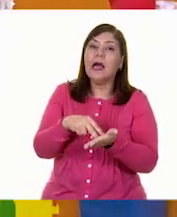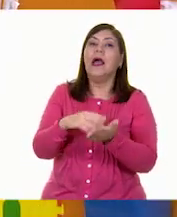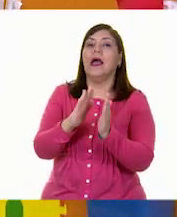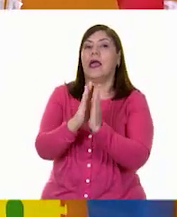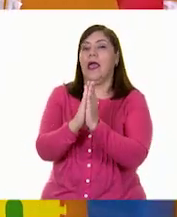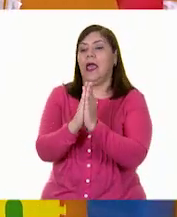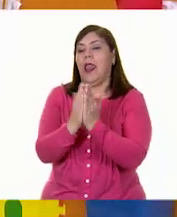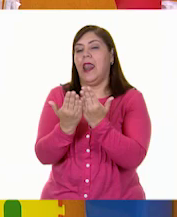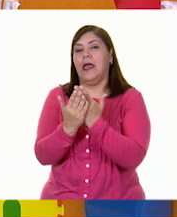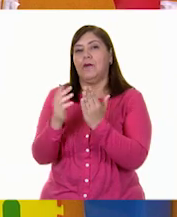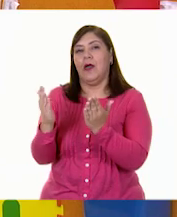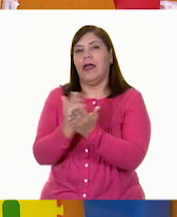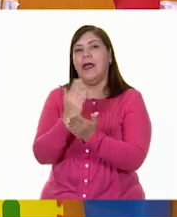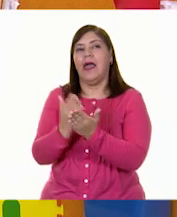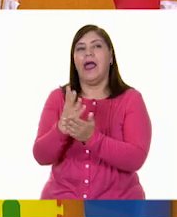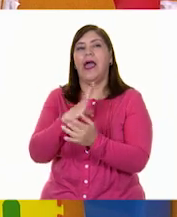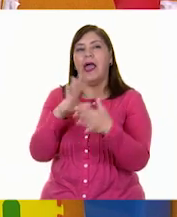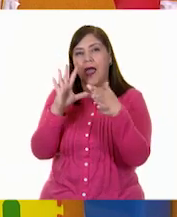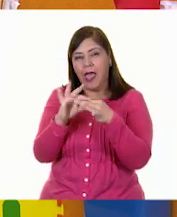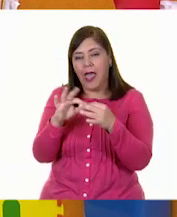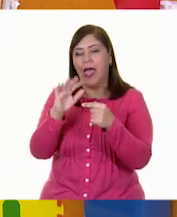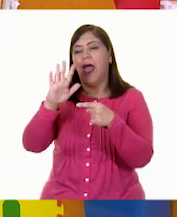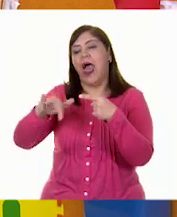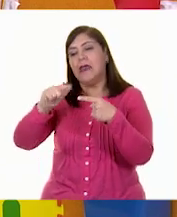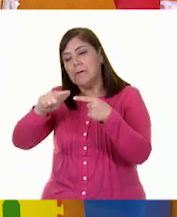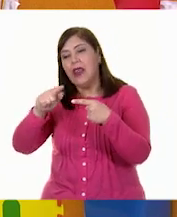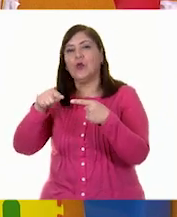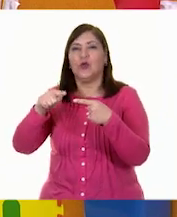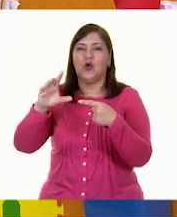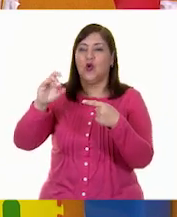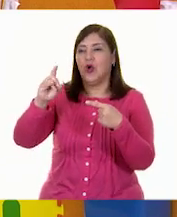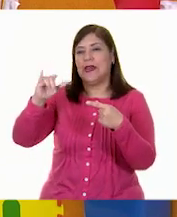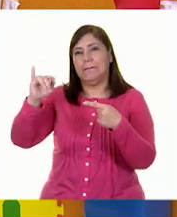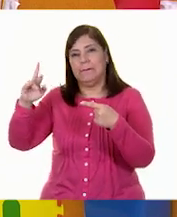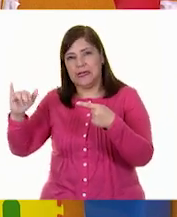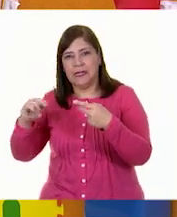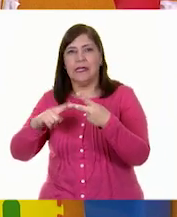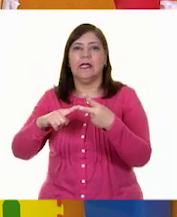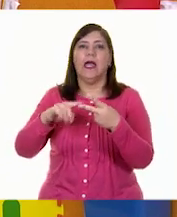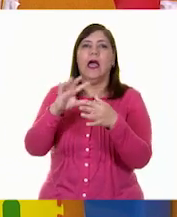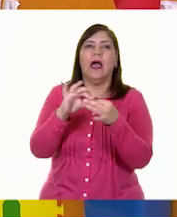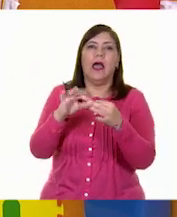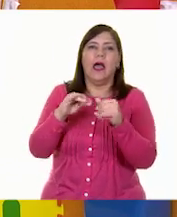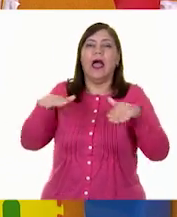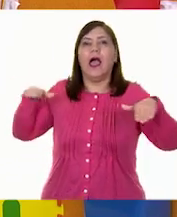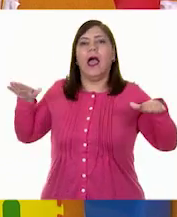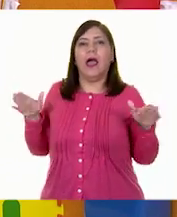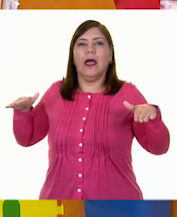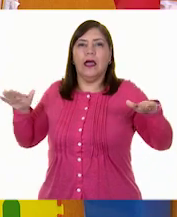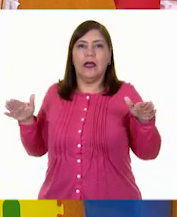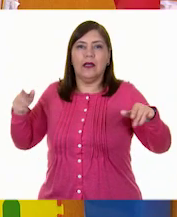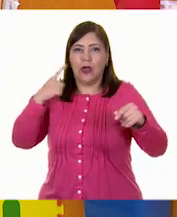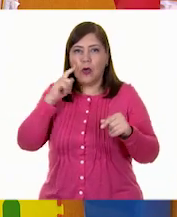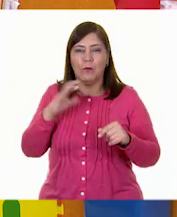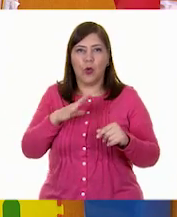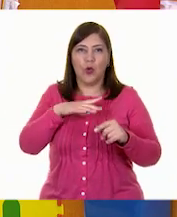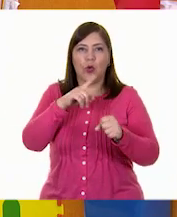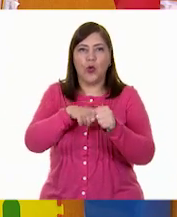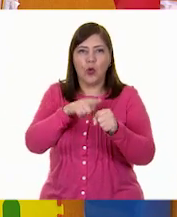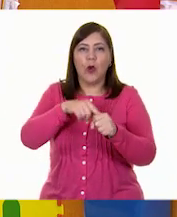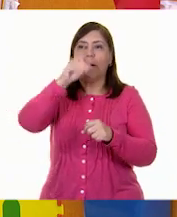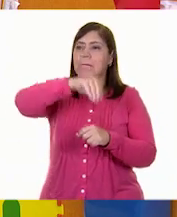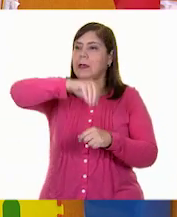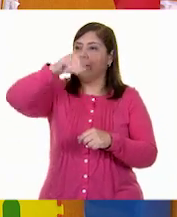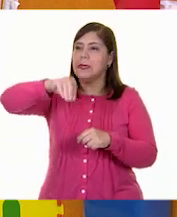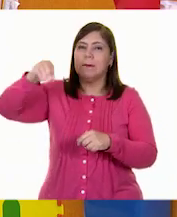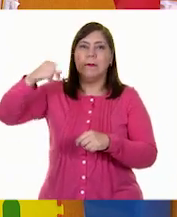la descripción. Ahí ya decía, animal, colibrí. Ah. Descripción, no, pues que tiene alas de colores, que va de flor en